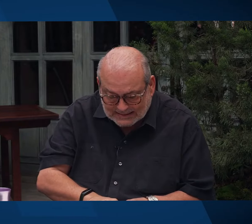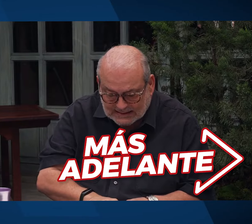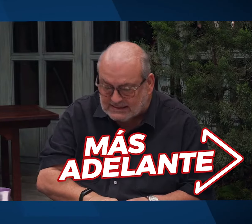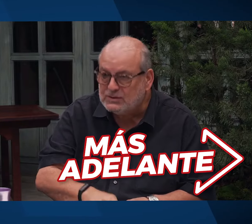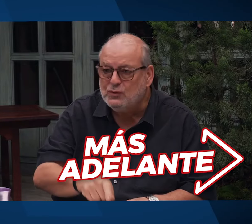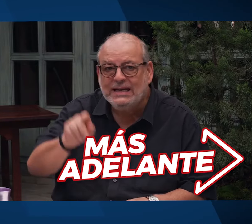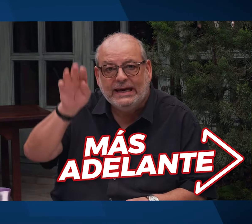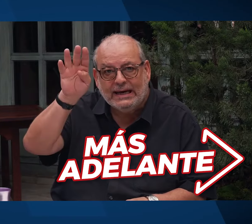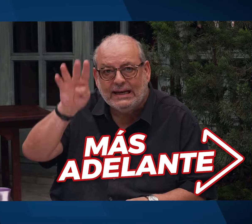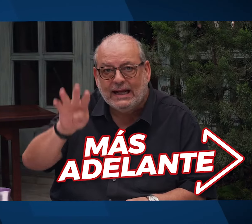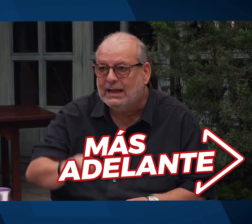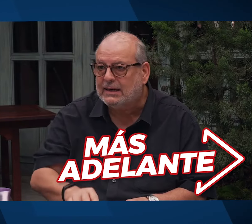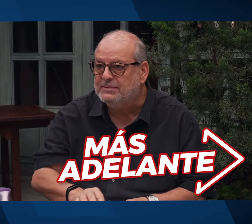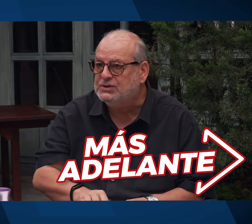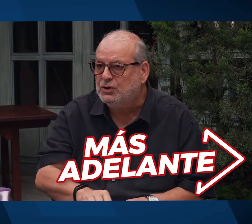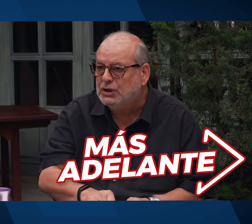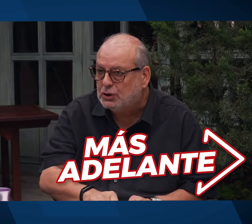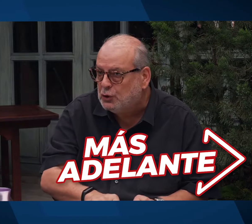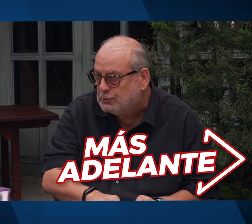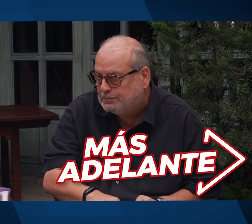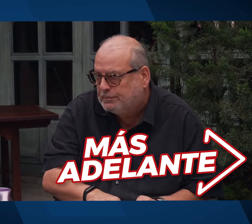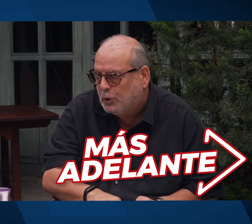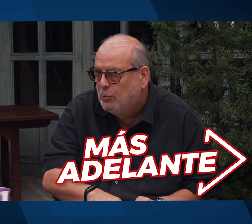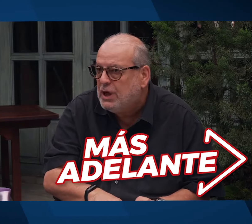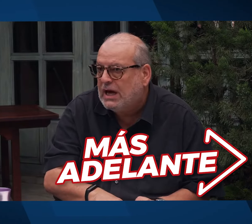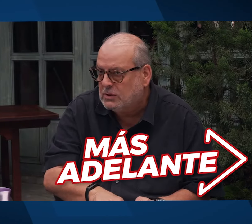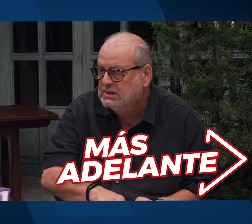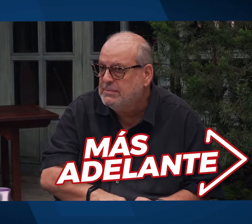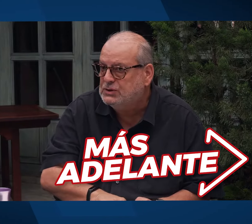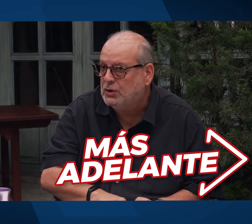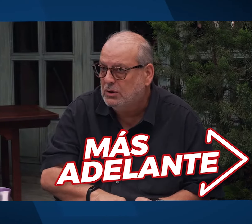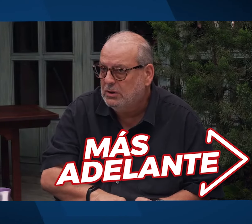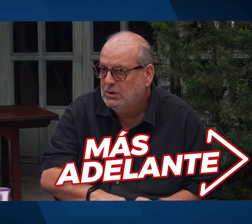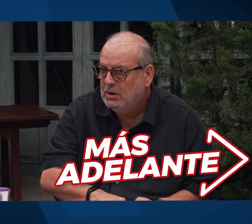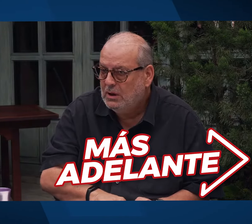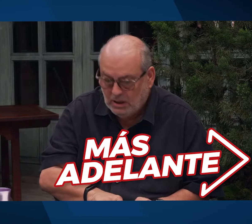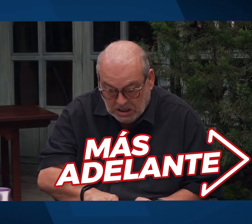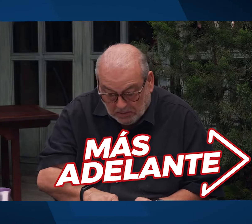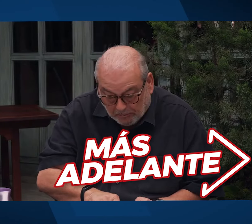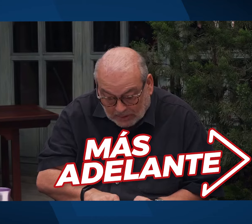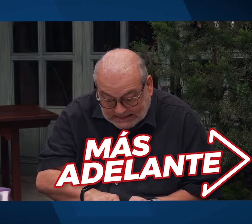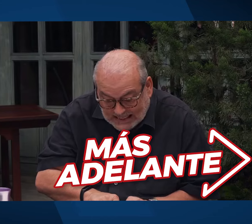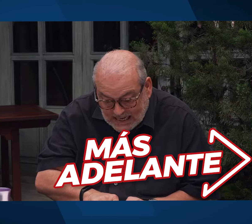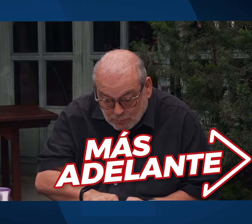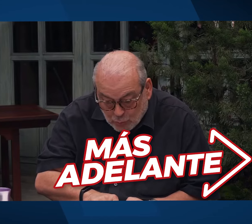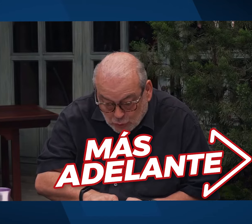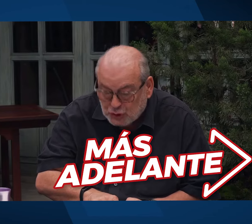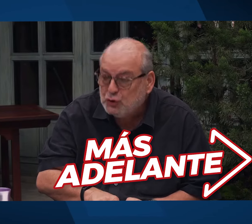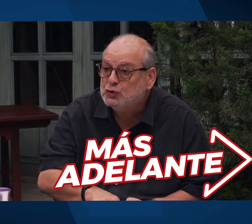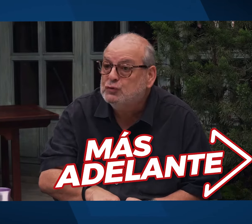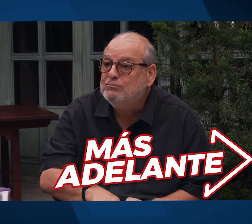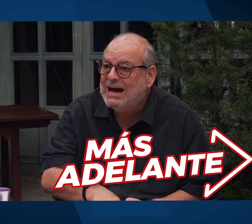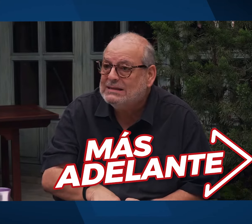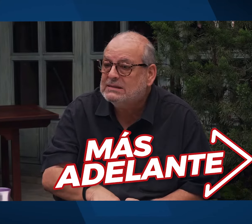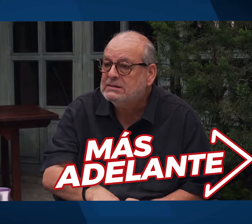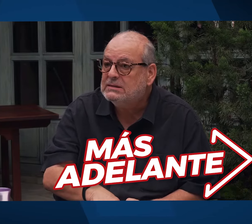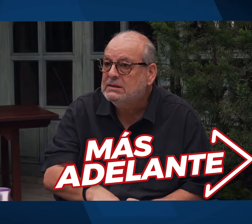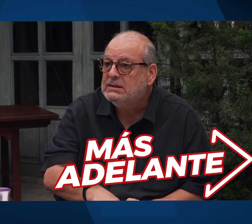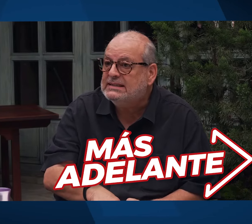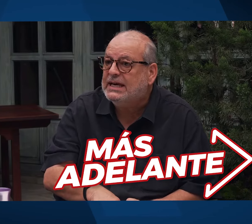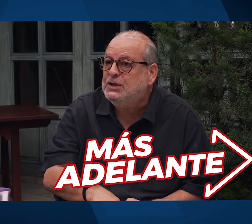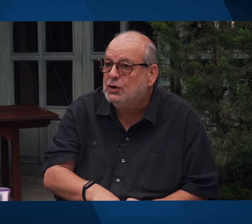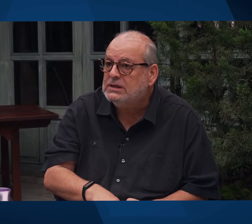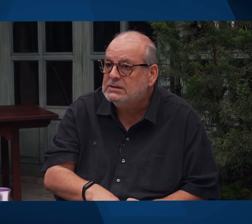Si tú te vas, haces una ligera revisión de los comunicadores que mencionó, pues tiene muchos